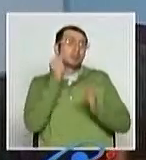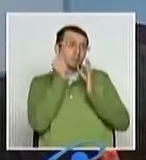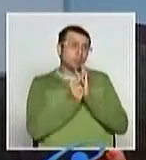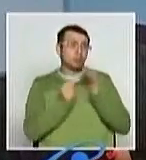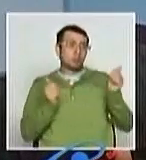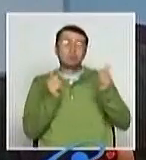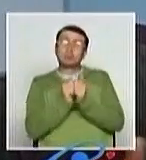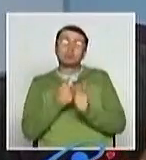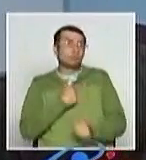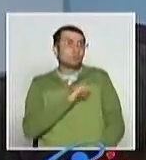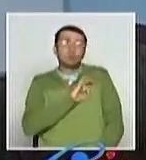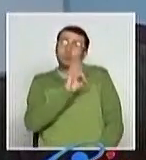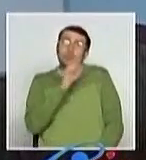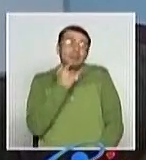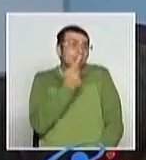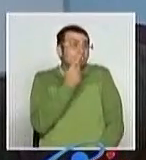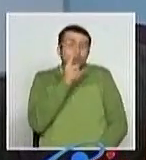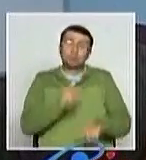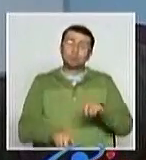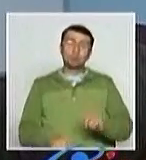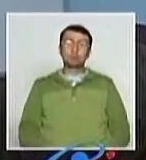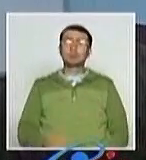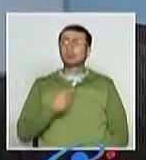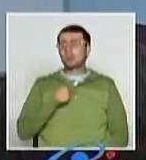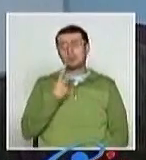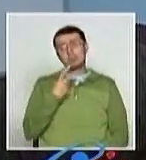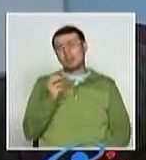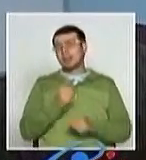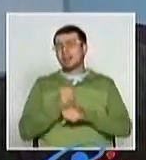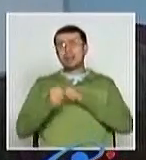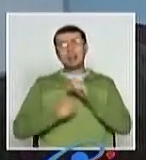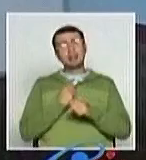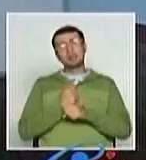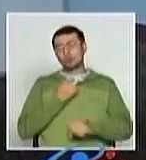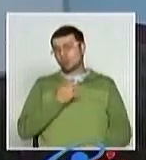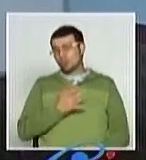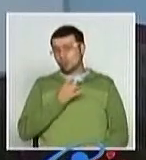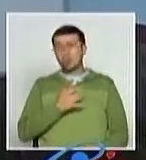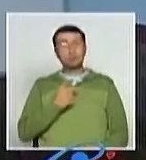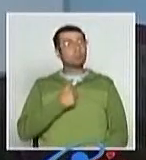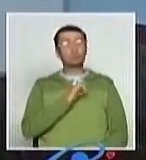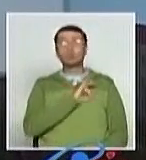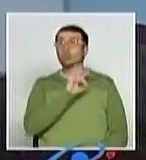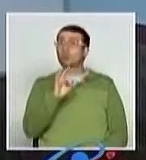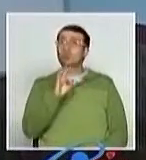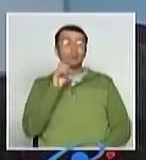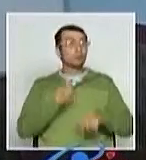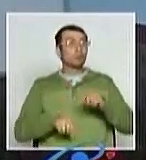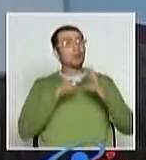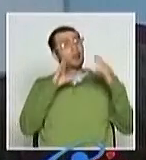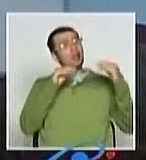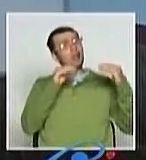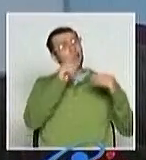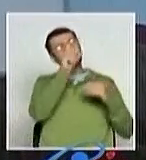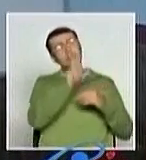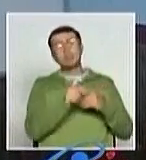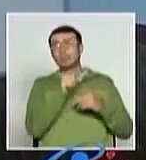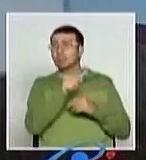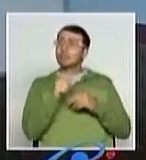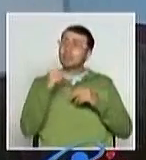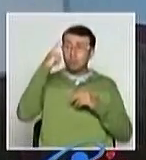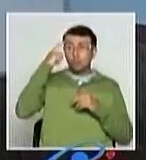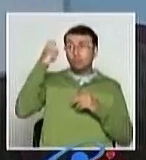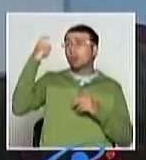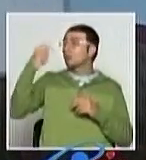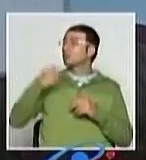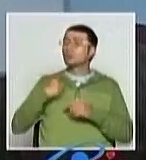nos casaremos Para mí fueron 20 años de dolor nunca pude hablar con otro ser humano acerca de ese sueño que no